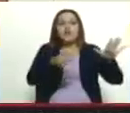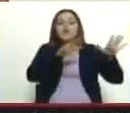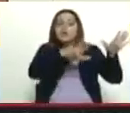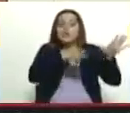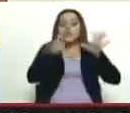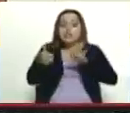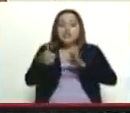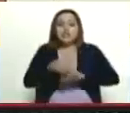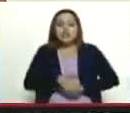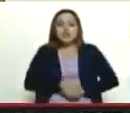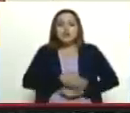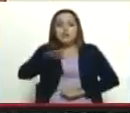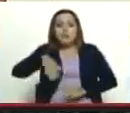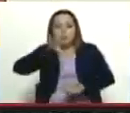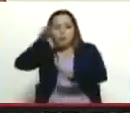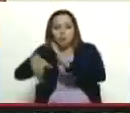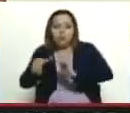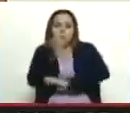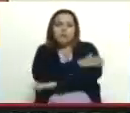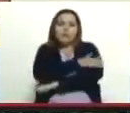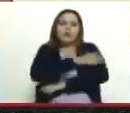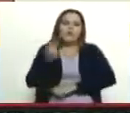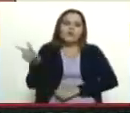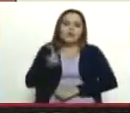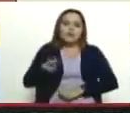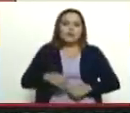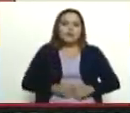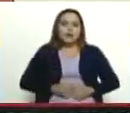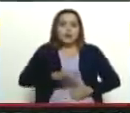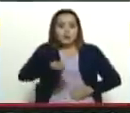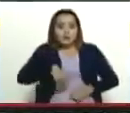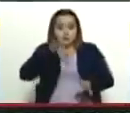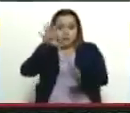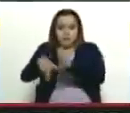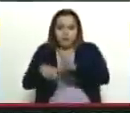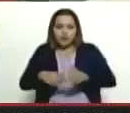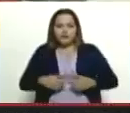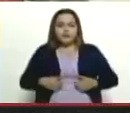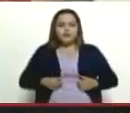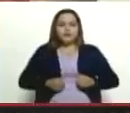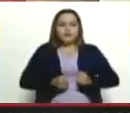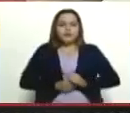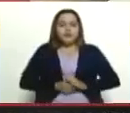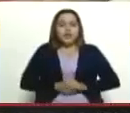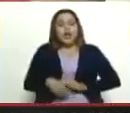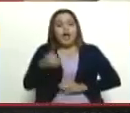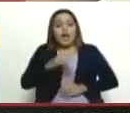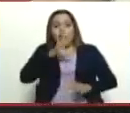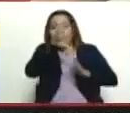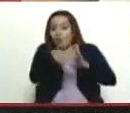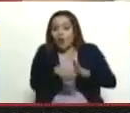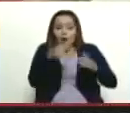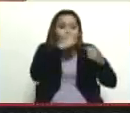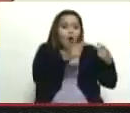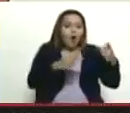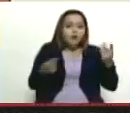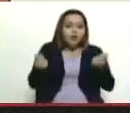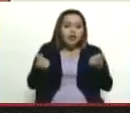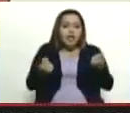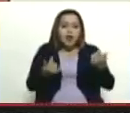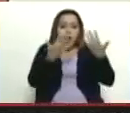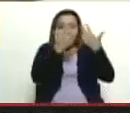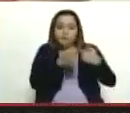venezolana para robárselo, como se han robado el resto del dinero administrado por